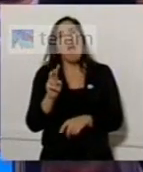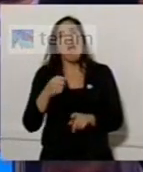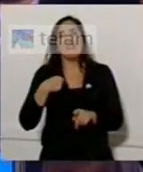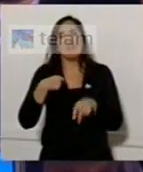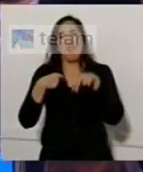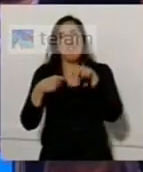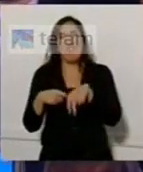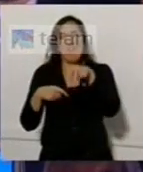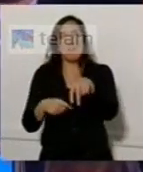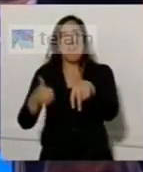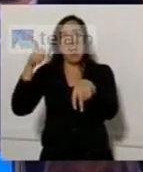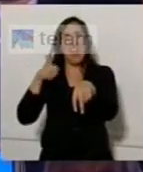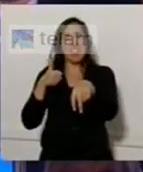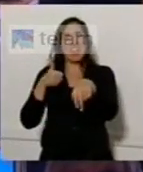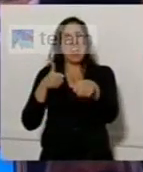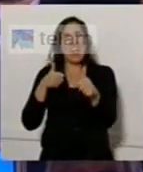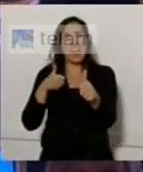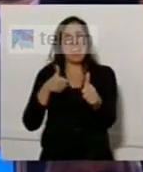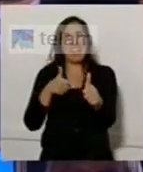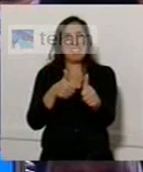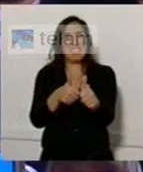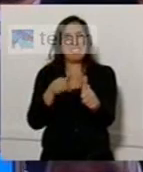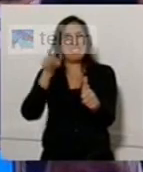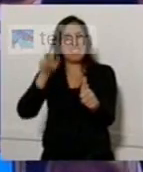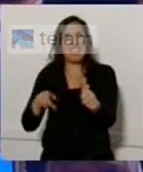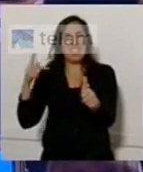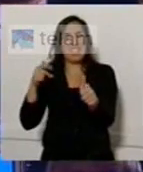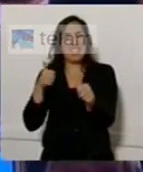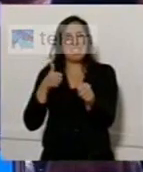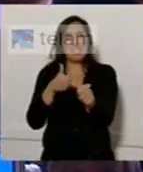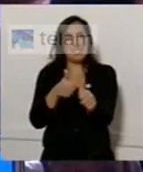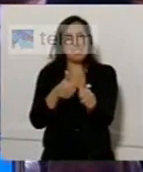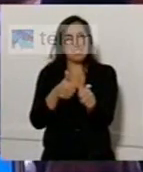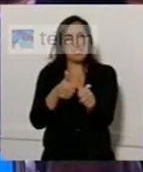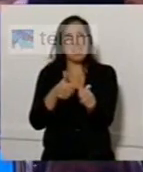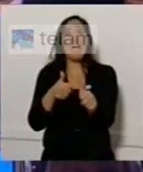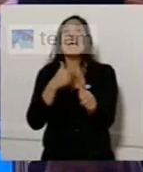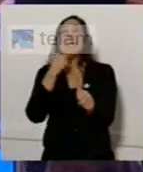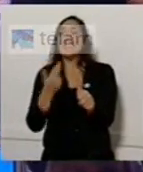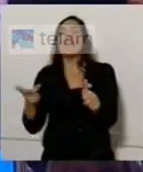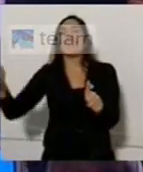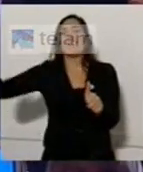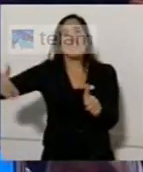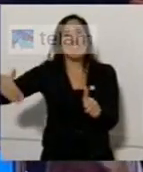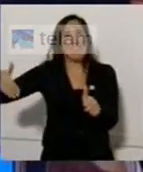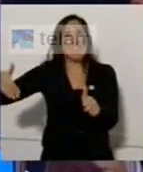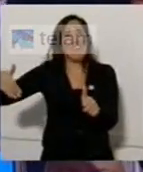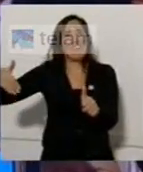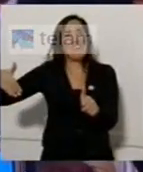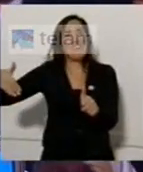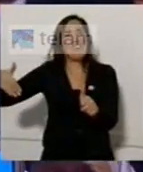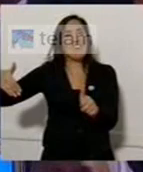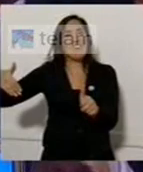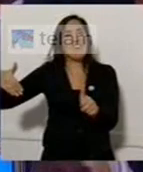mío. Iba constantemente abrazando a Florencia. Había en